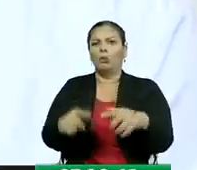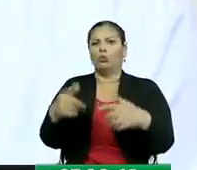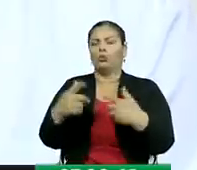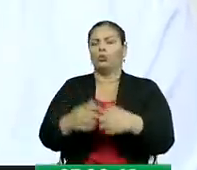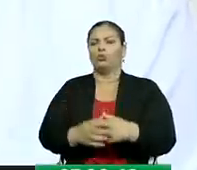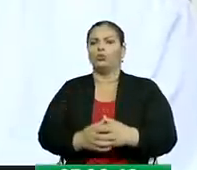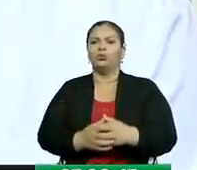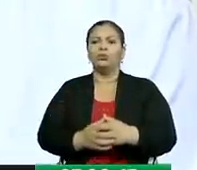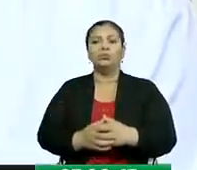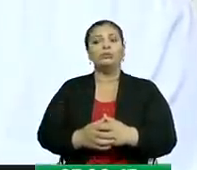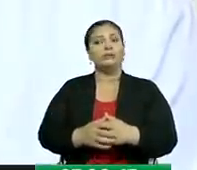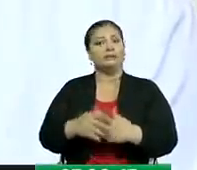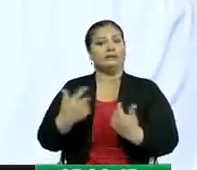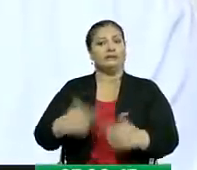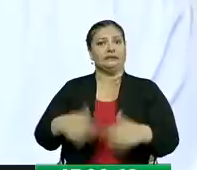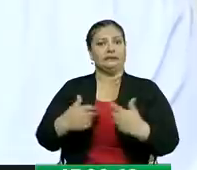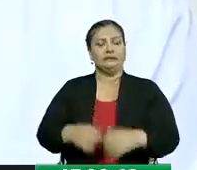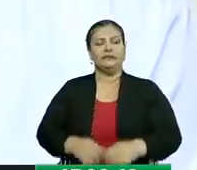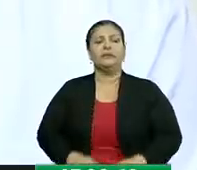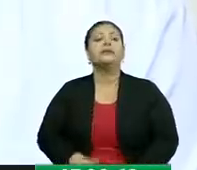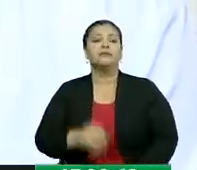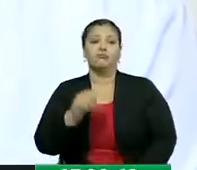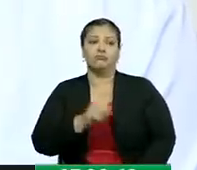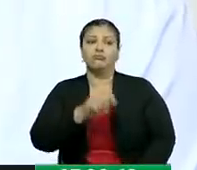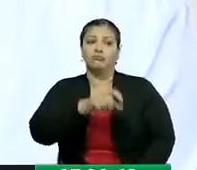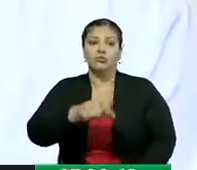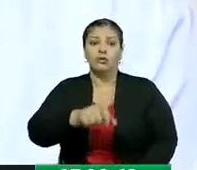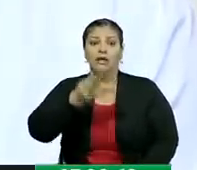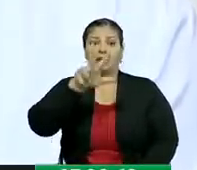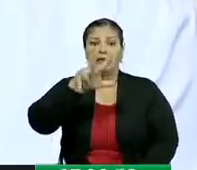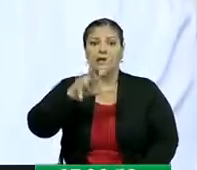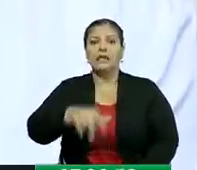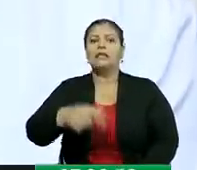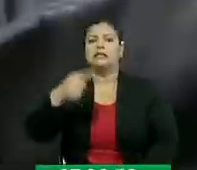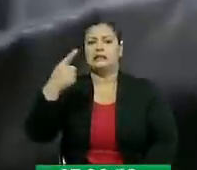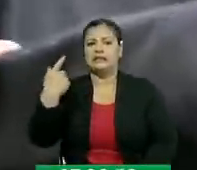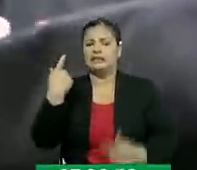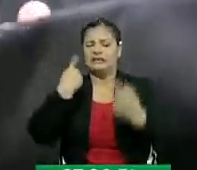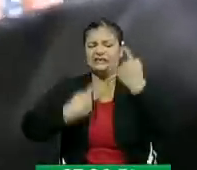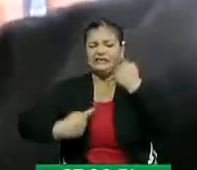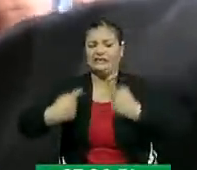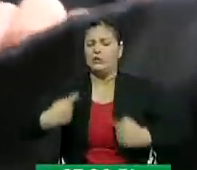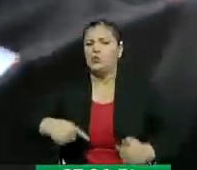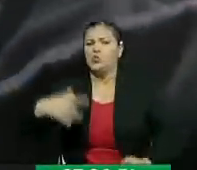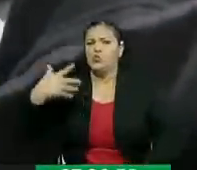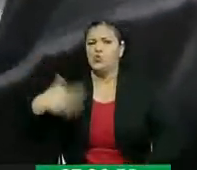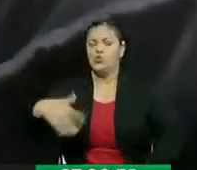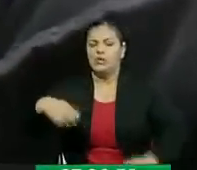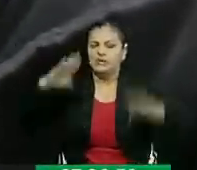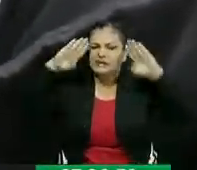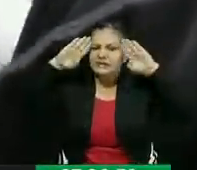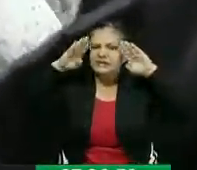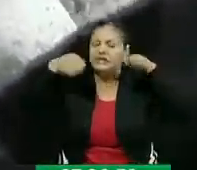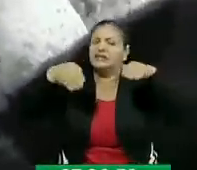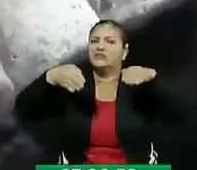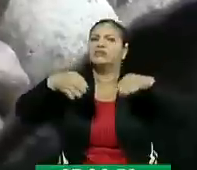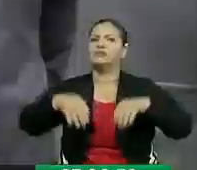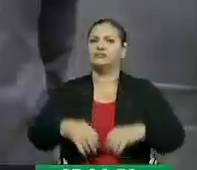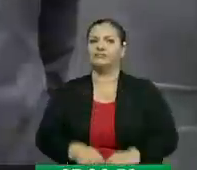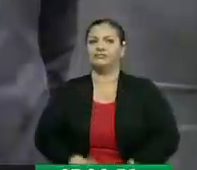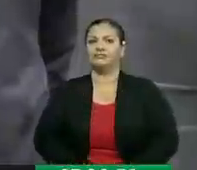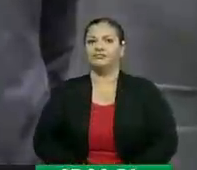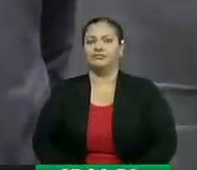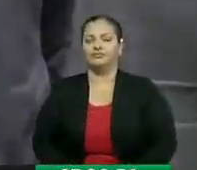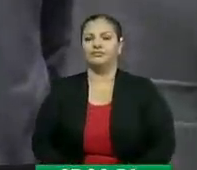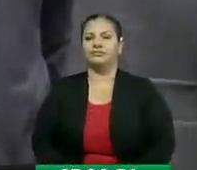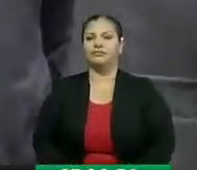con una condición un poco más grave que obviamente requiere un cuidado personalizado. Muchos de los familiares piden que los heridos sean trasladados a centros